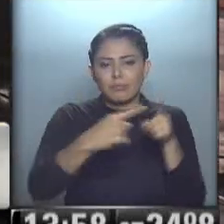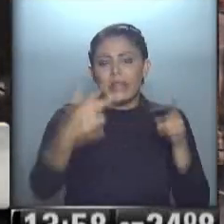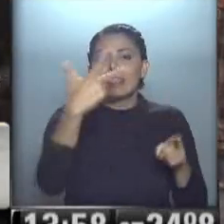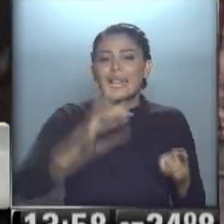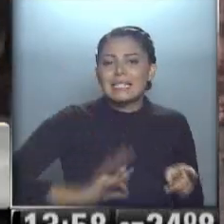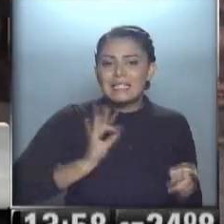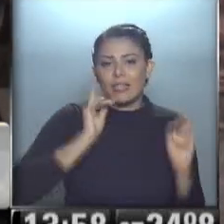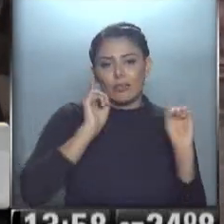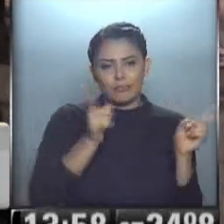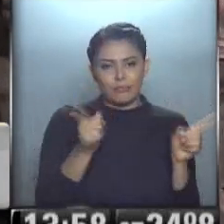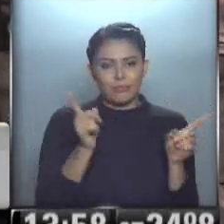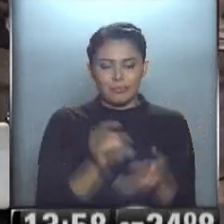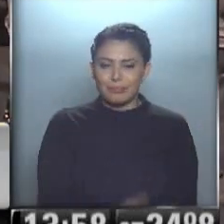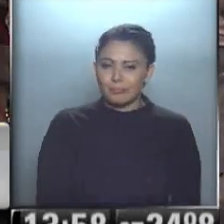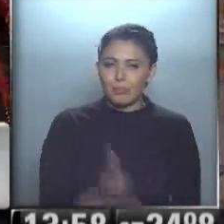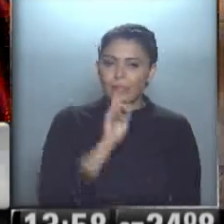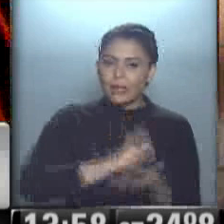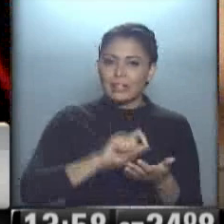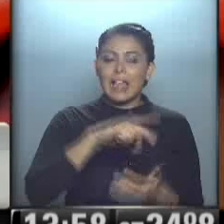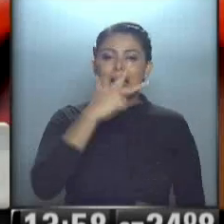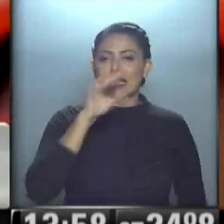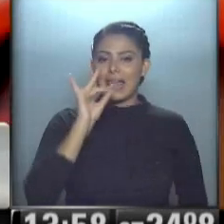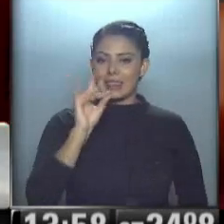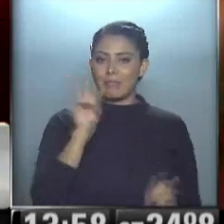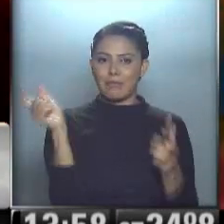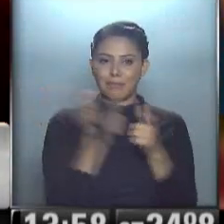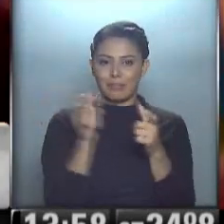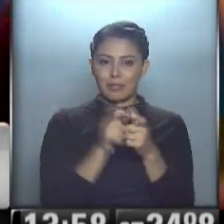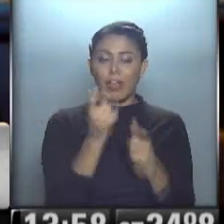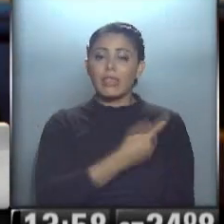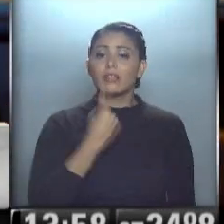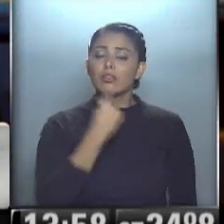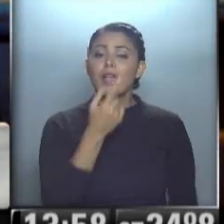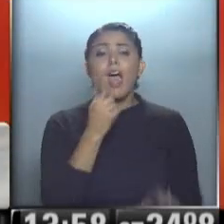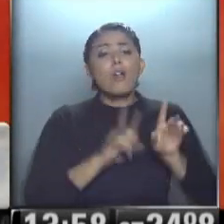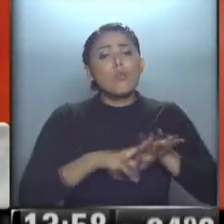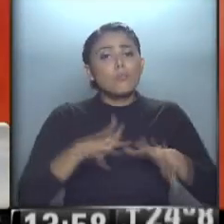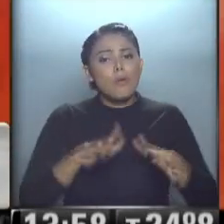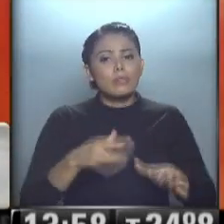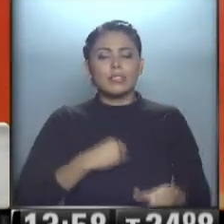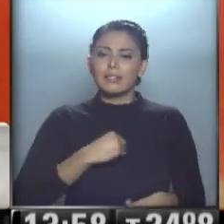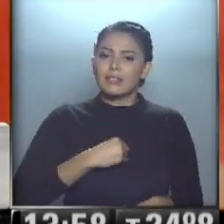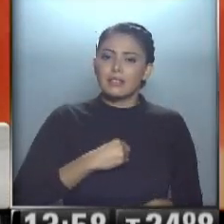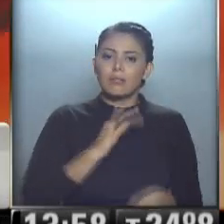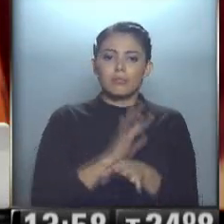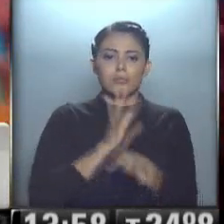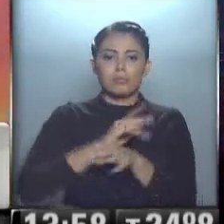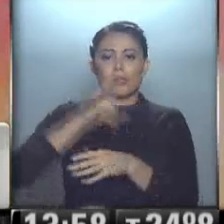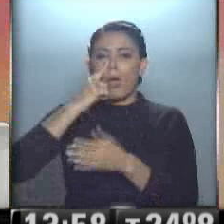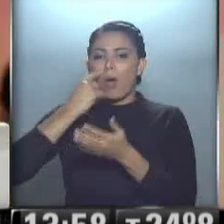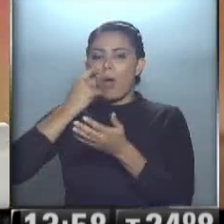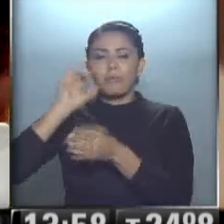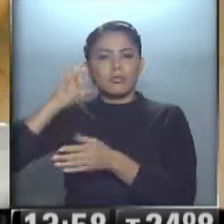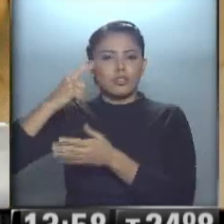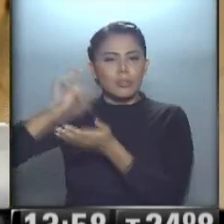3 años. Rodada íntegramente en 3D, Campanella manifiesta que por momentos se sintió como Beethoven componiendo